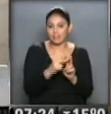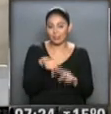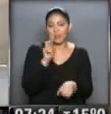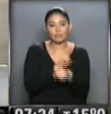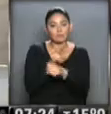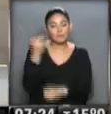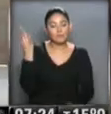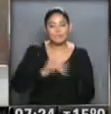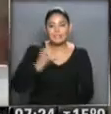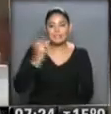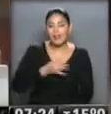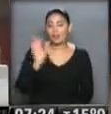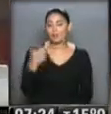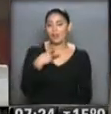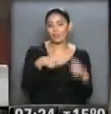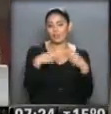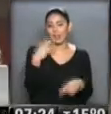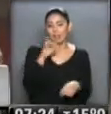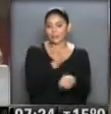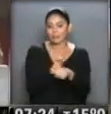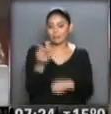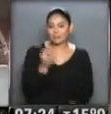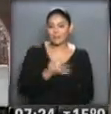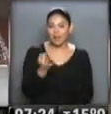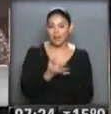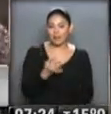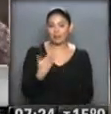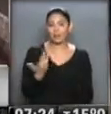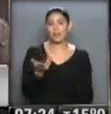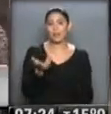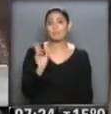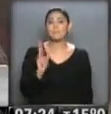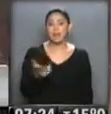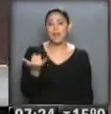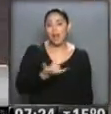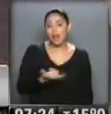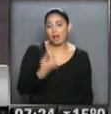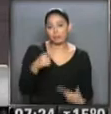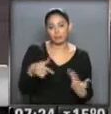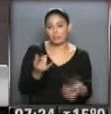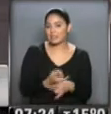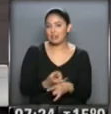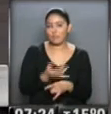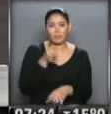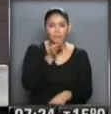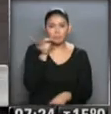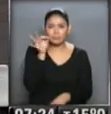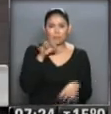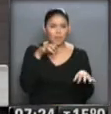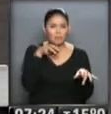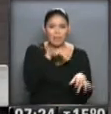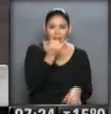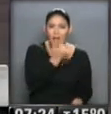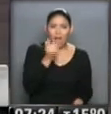como toda cirugía, los peligros siempre existen. Hay virus y bacterias dando vuelta por